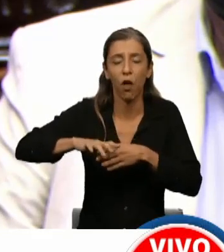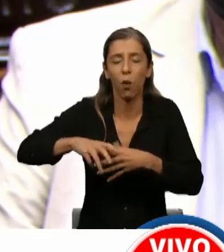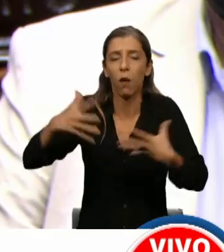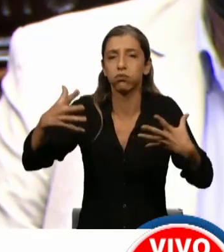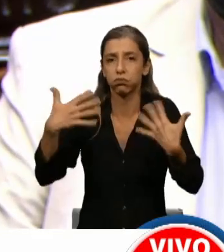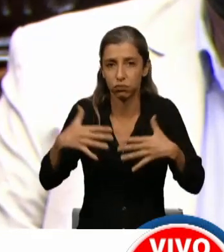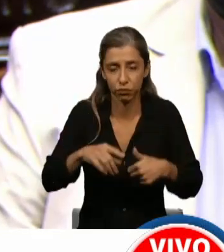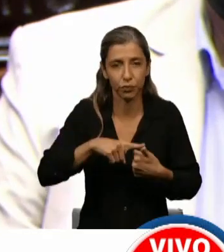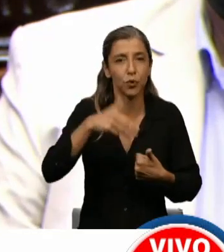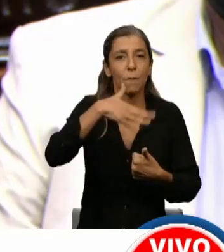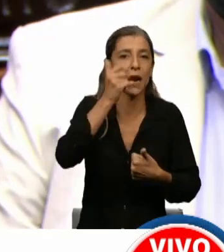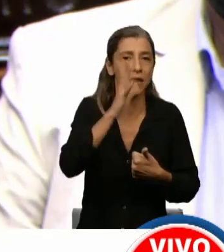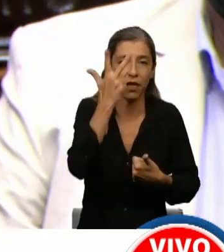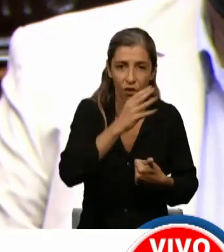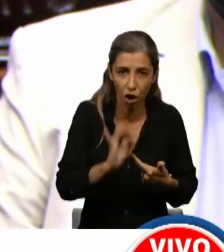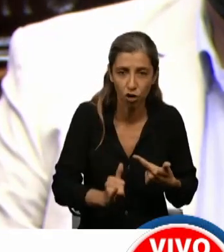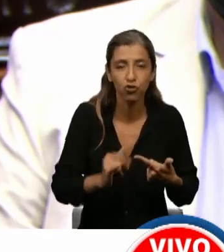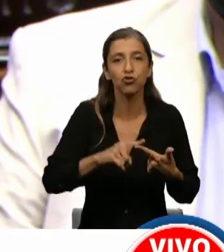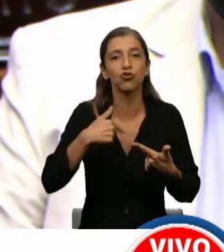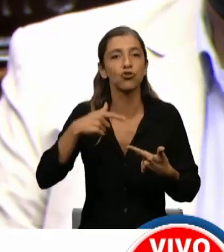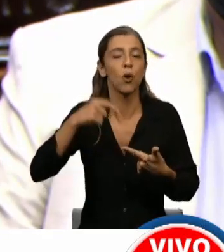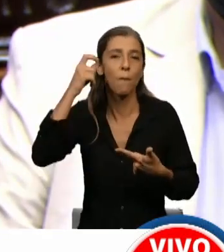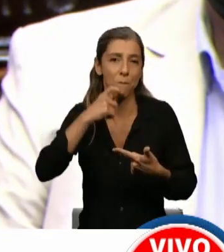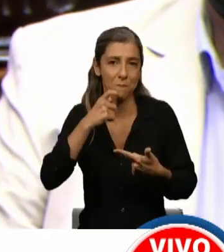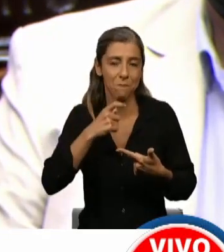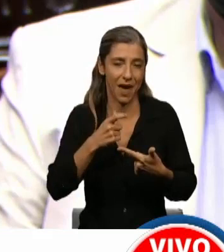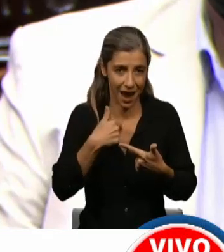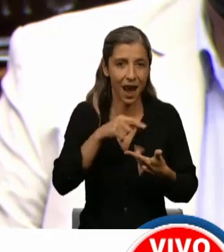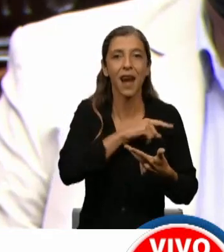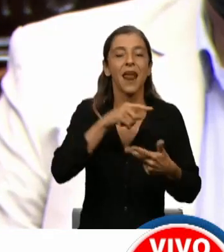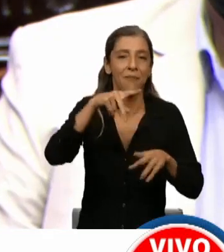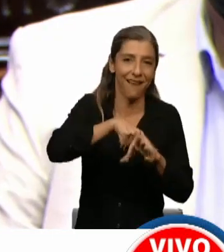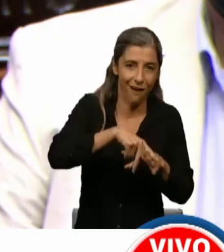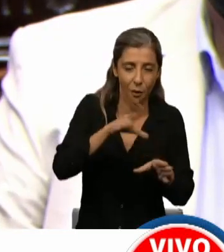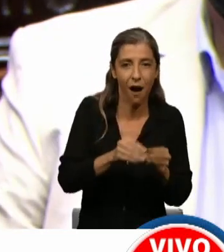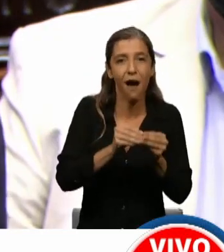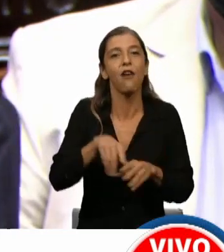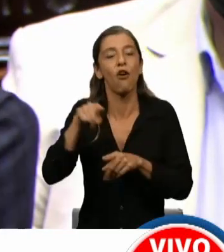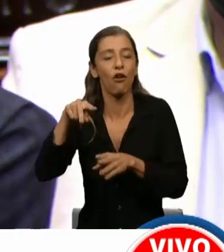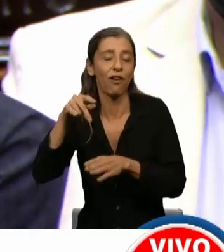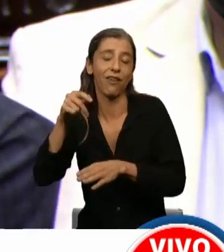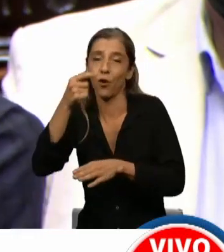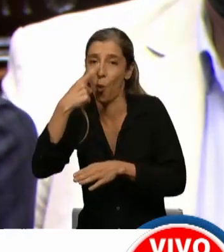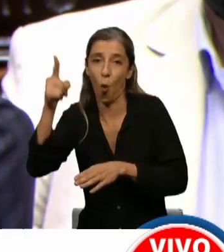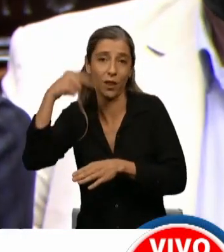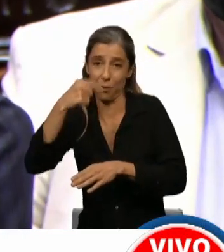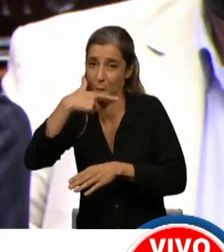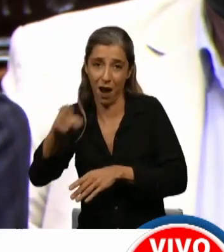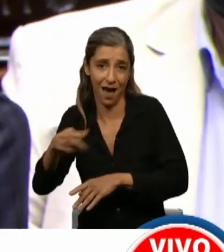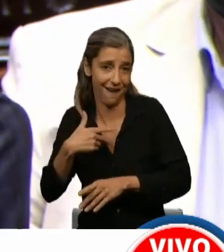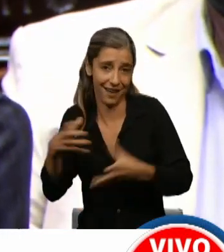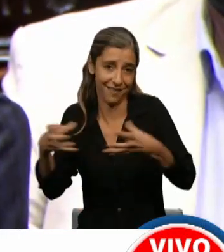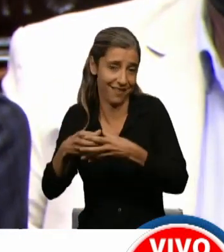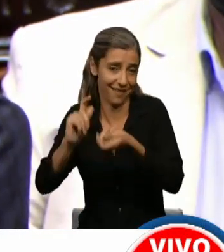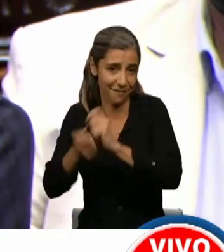el ciclo de Martínez de Oz, el ciclo de Menem-Cavallo y el ciclo de Macri-Cambiemos. Una de las